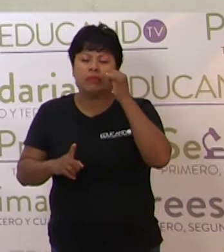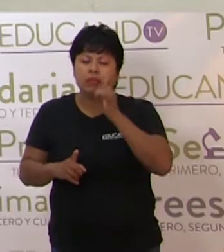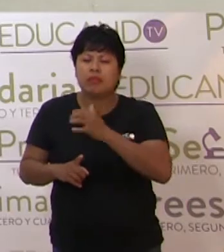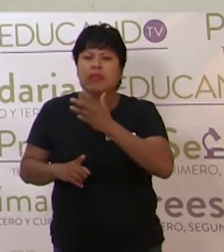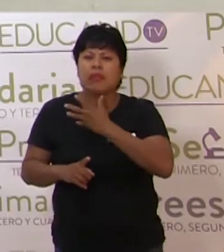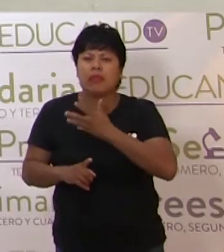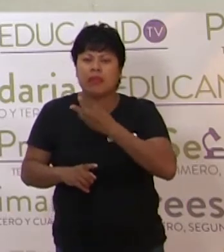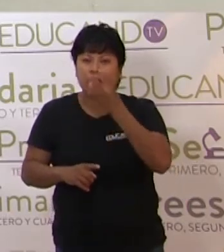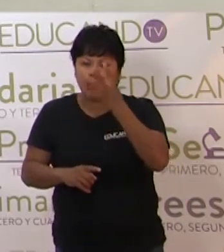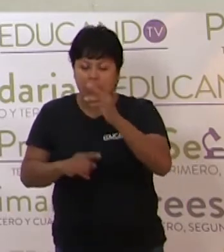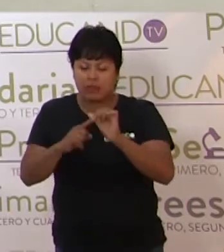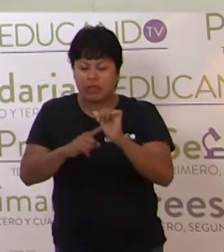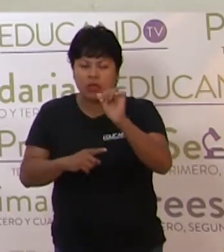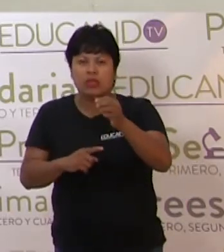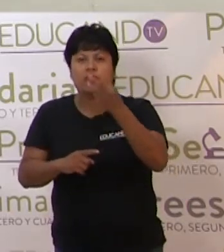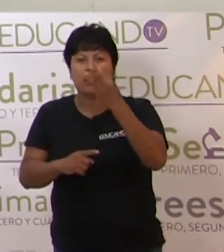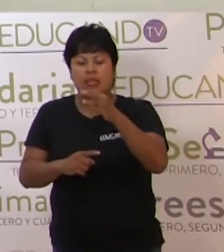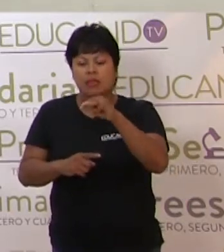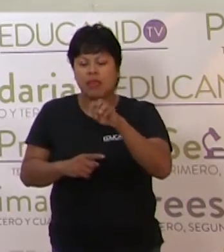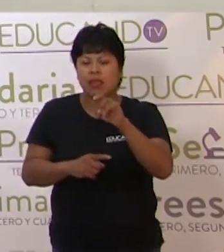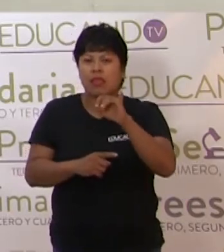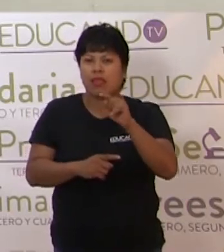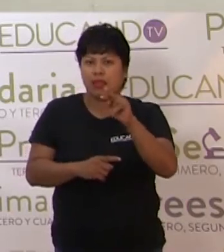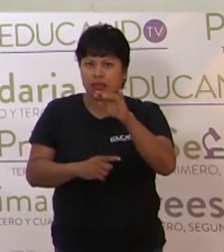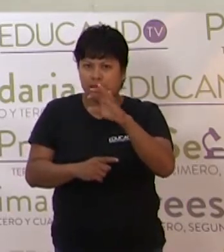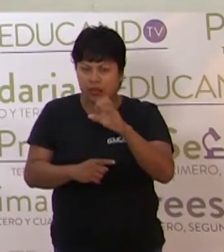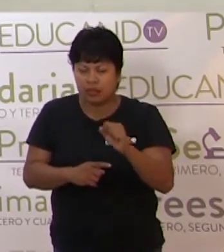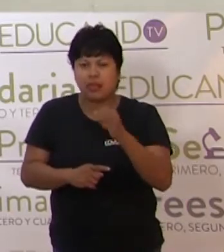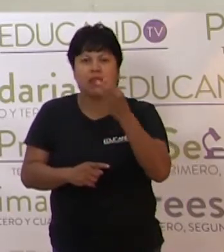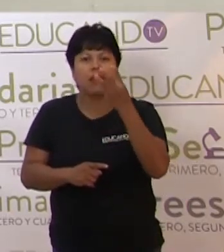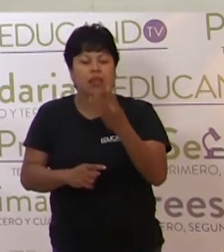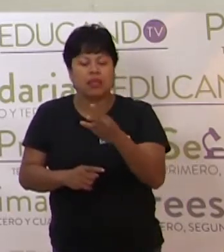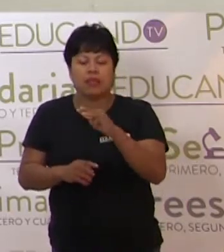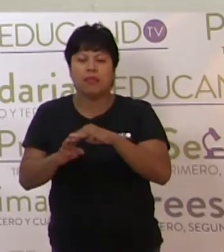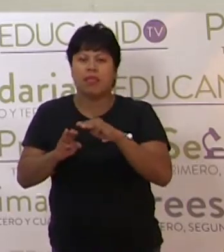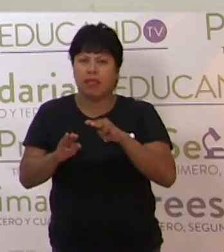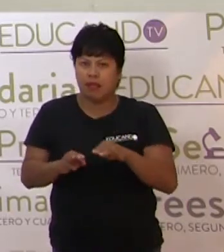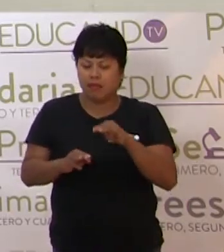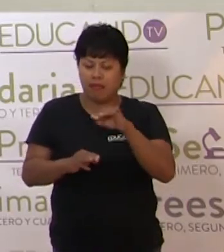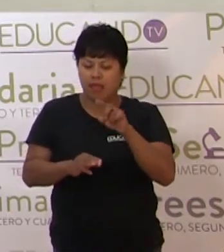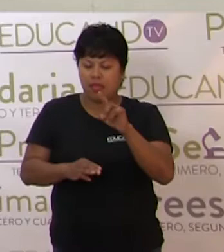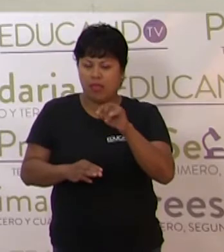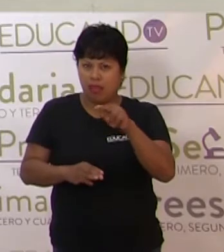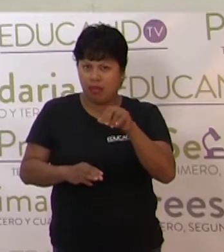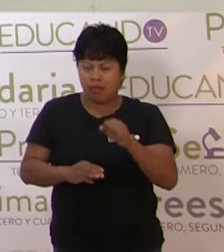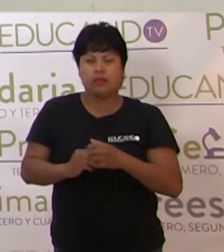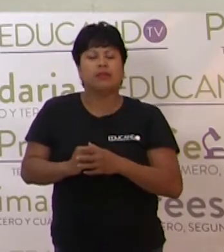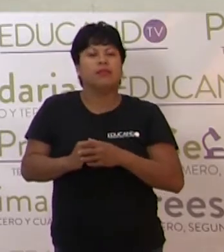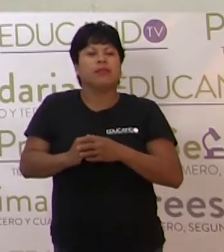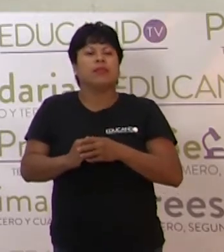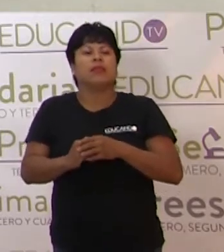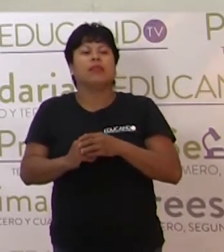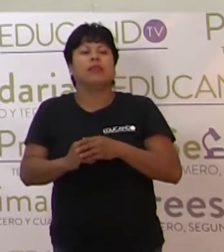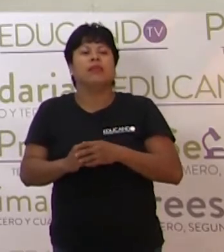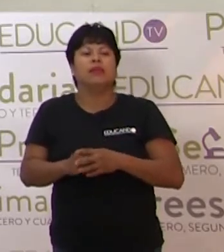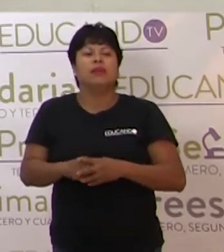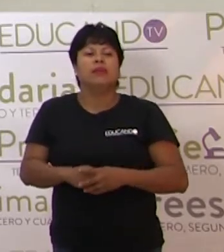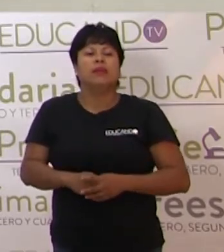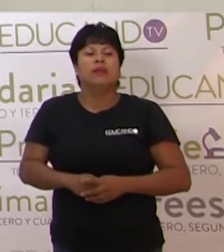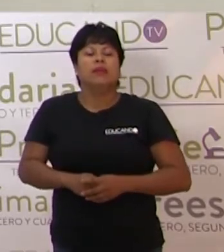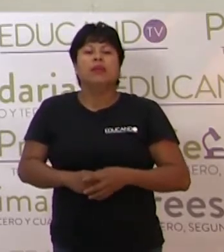tres alturas tres media trizas tres bisectriz es y tres medianas si en tres y tres media triz es